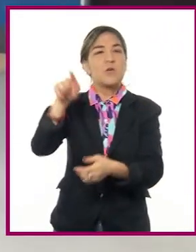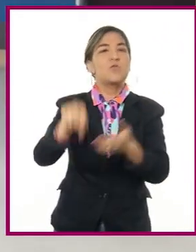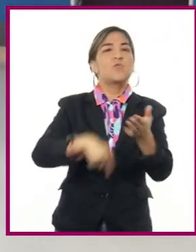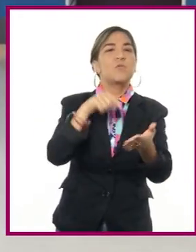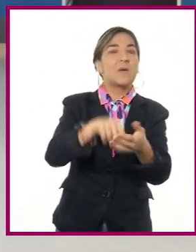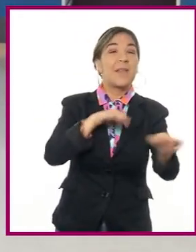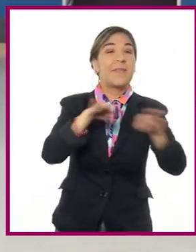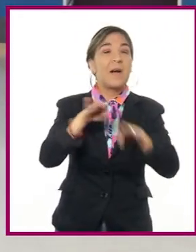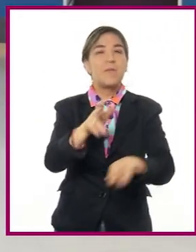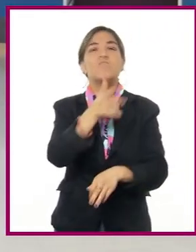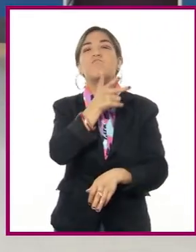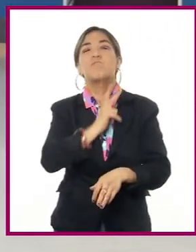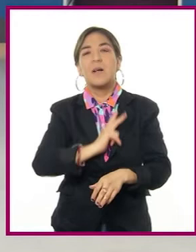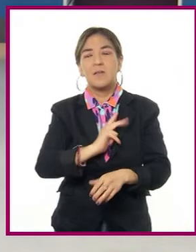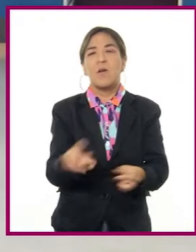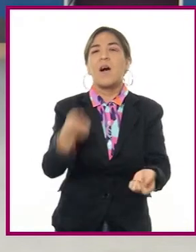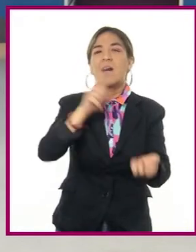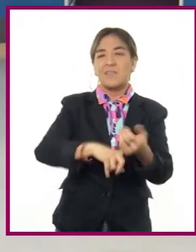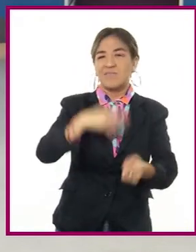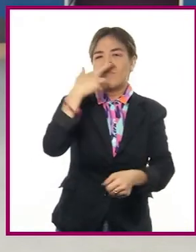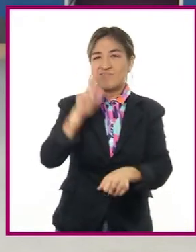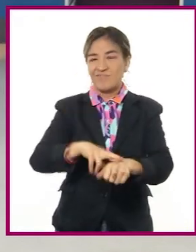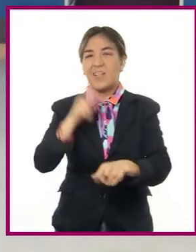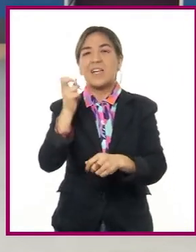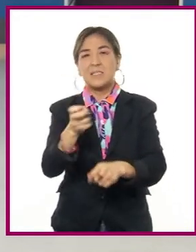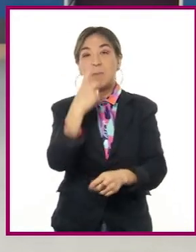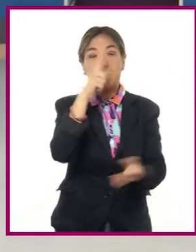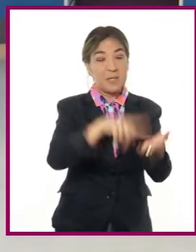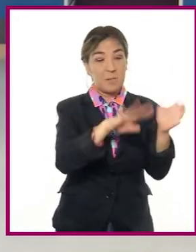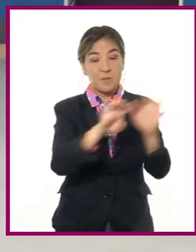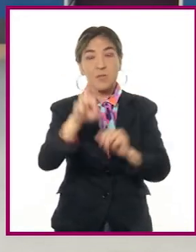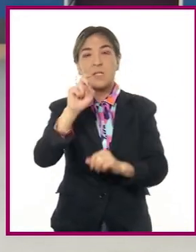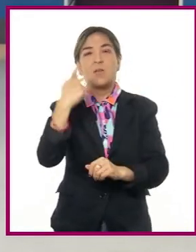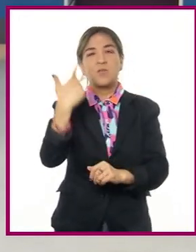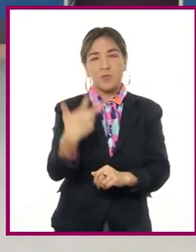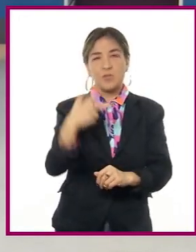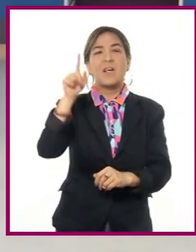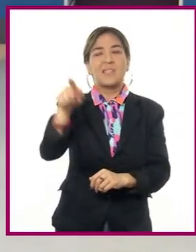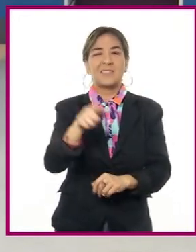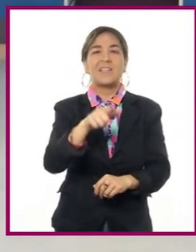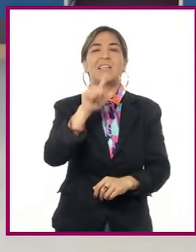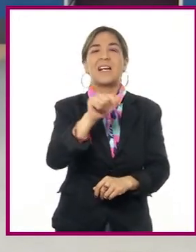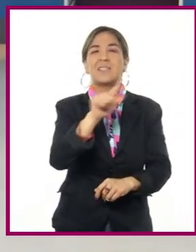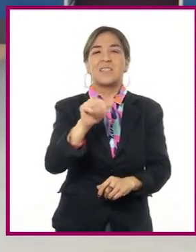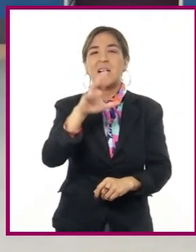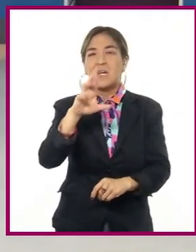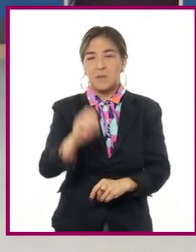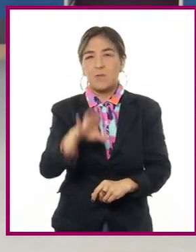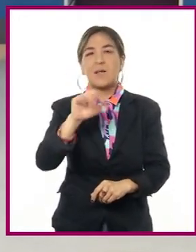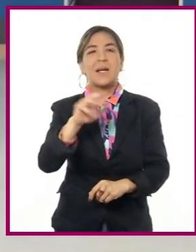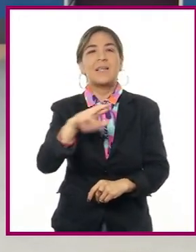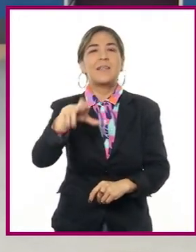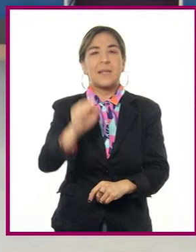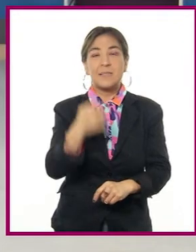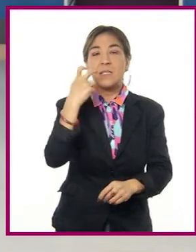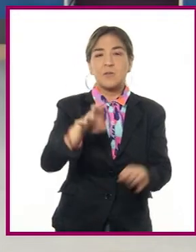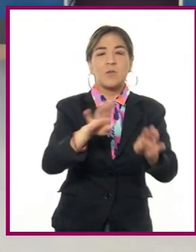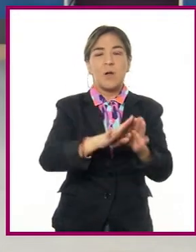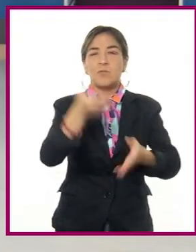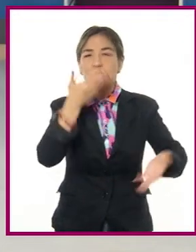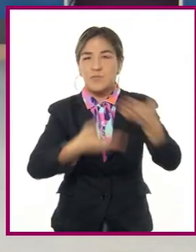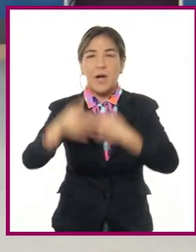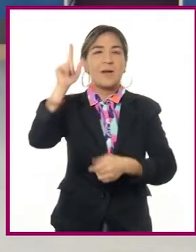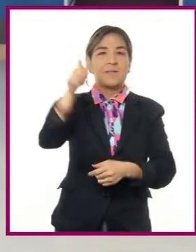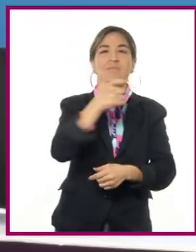petroleras que habían sido expropiadas en 1938 por Lázaro Cárdenas y se reanudaron las relaciones diplomáticas con Gran